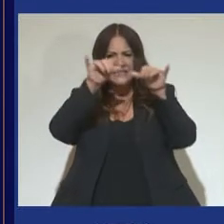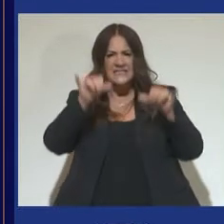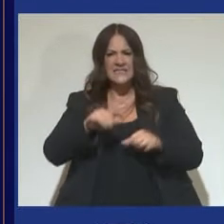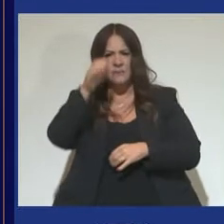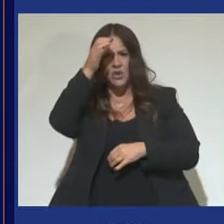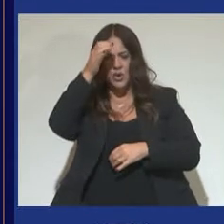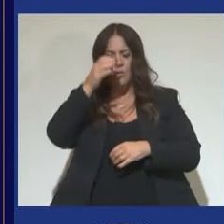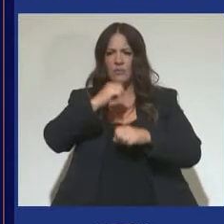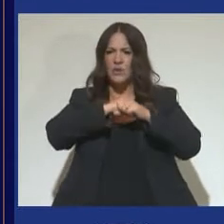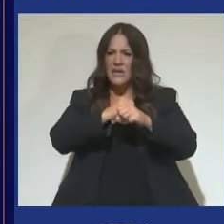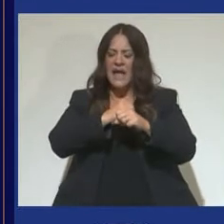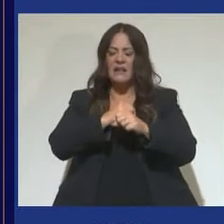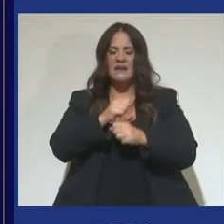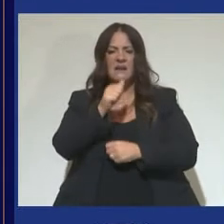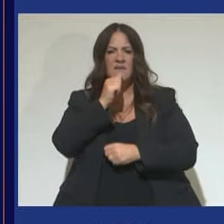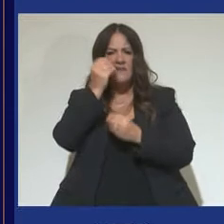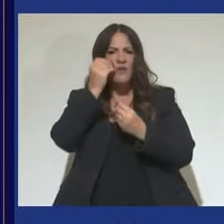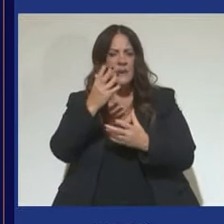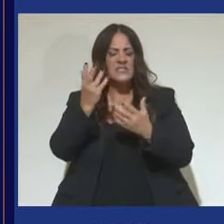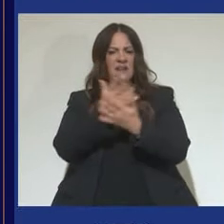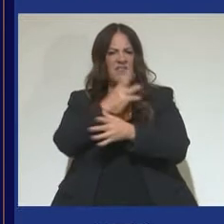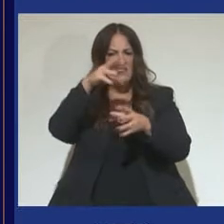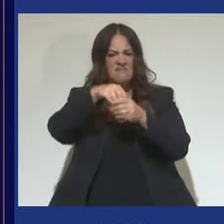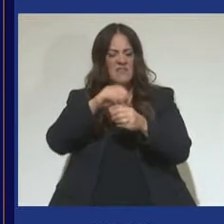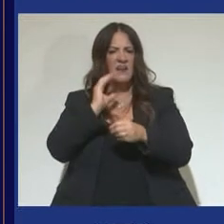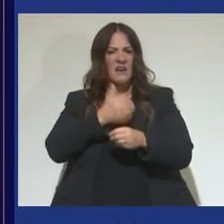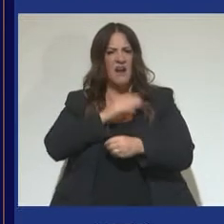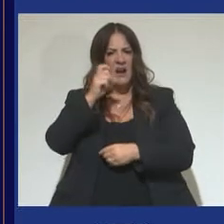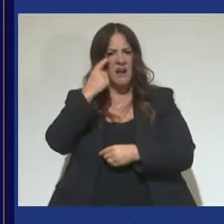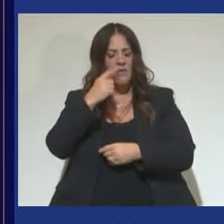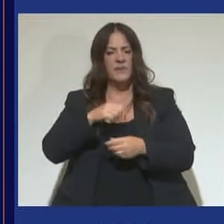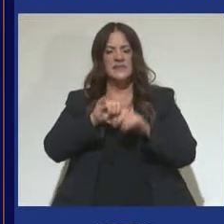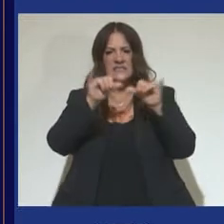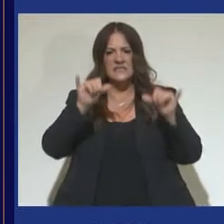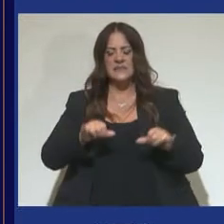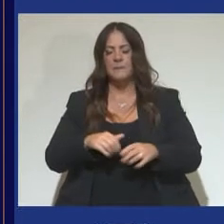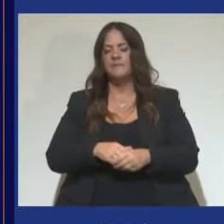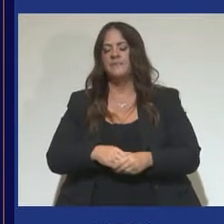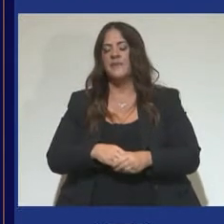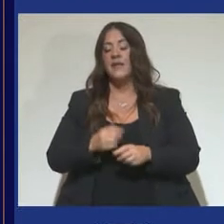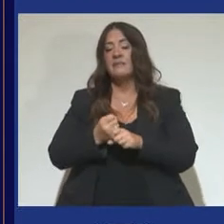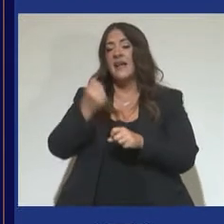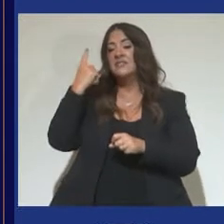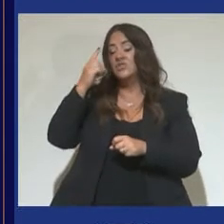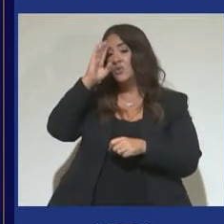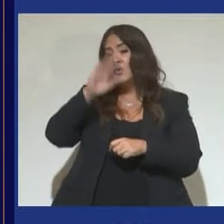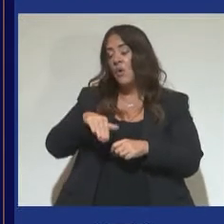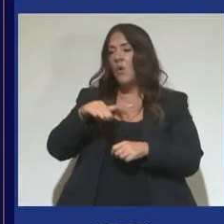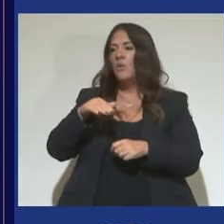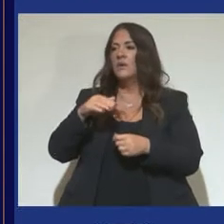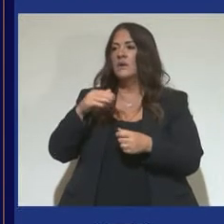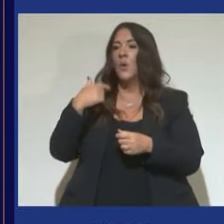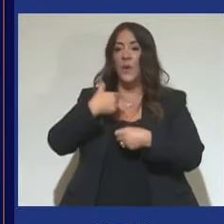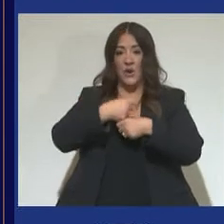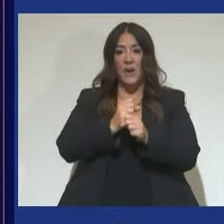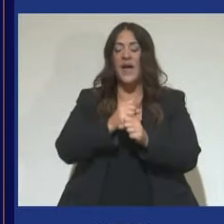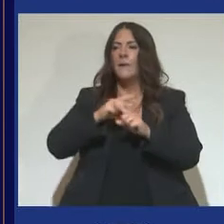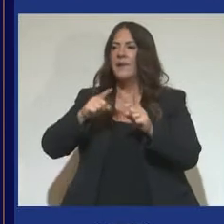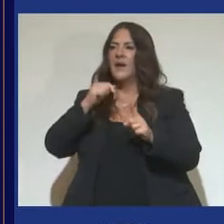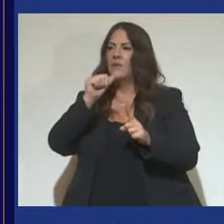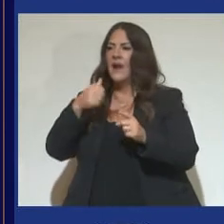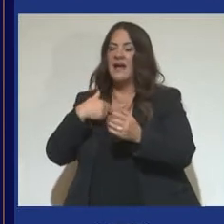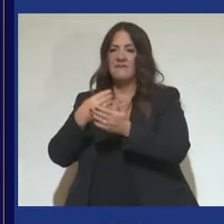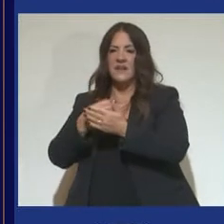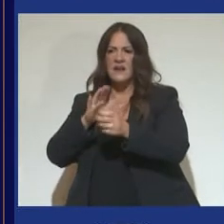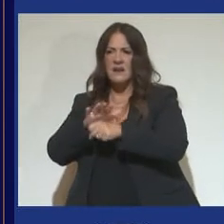en todos los departamentos del estado y si recuerdan que el año pasado creamos o invertimos no creamos el año